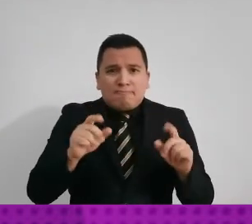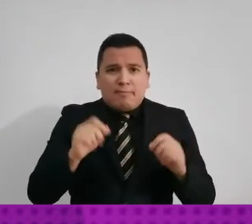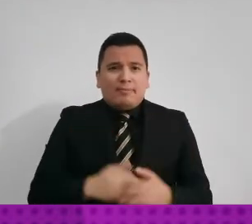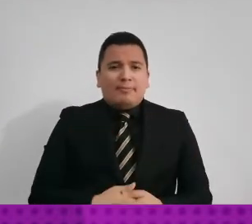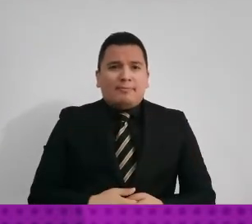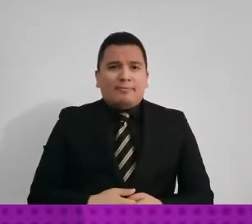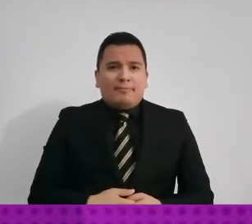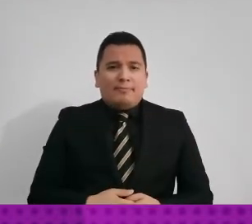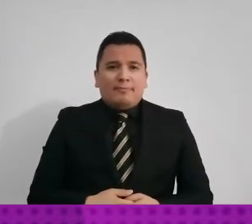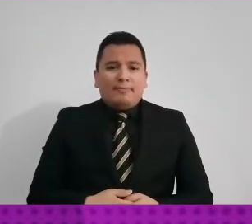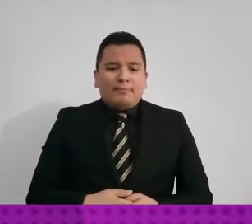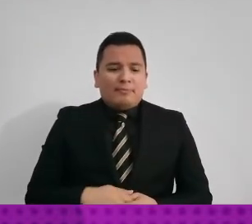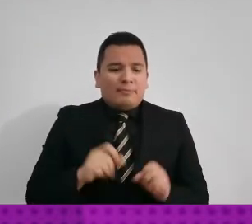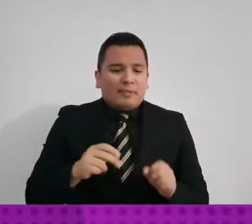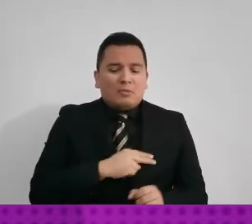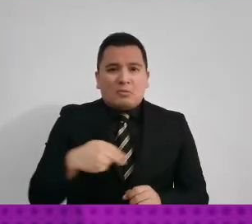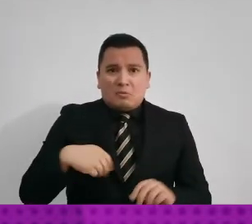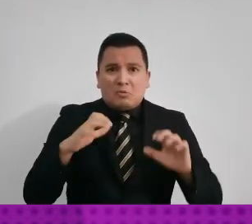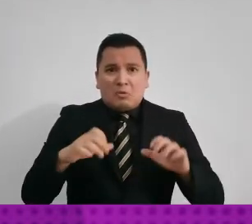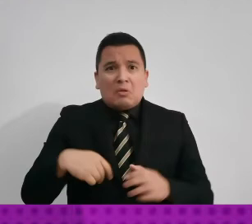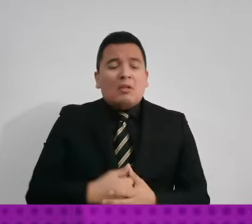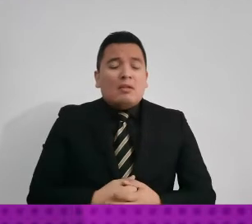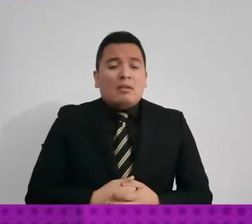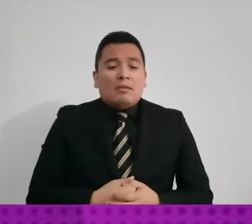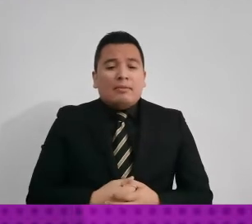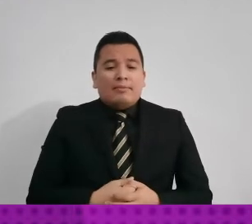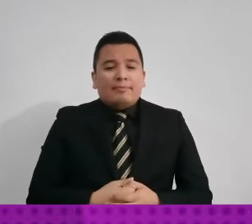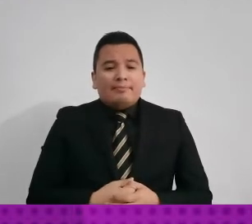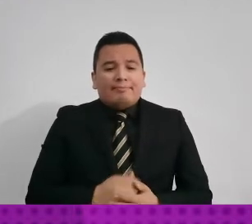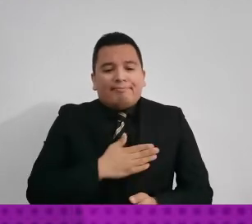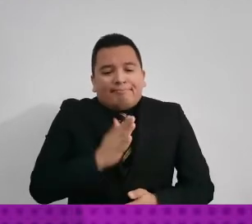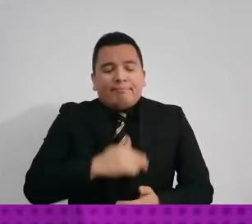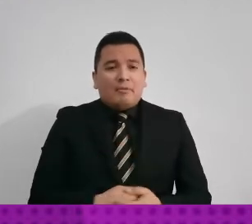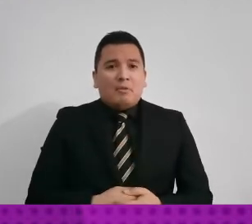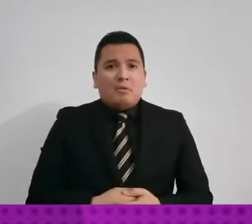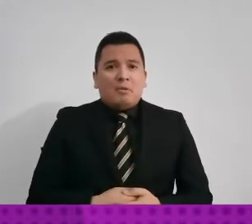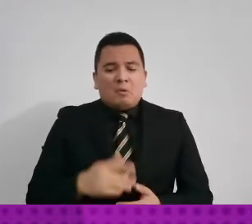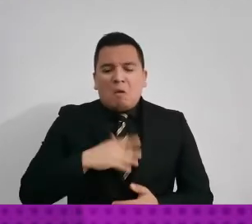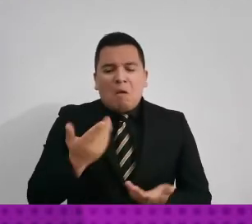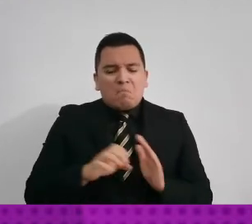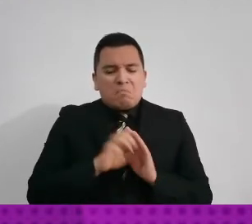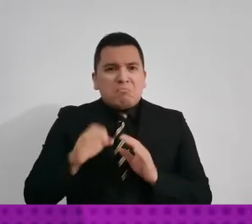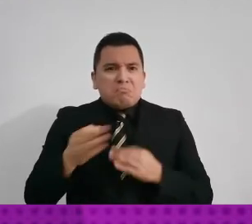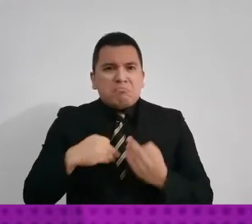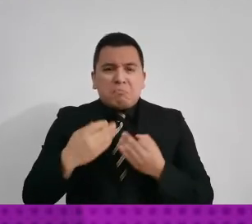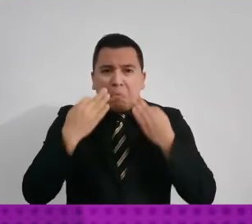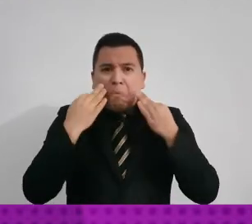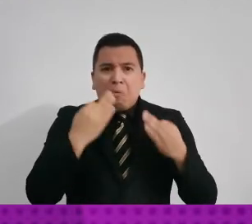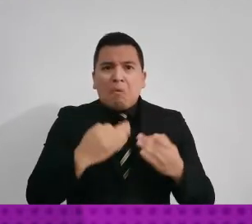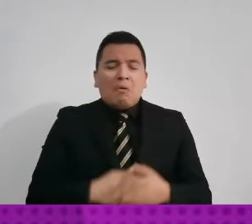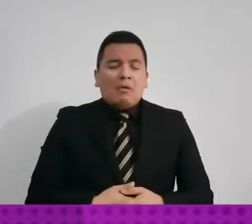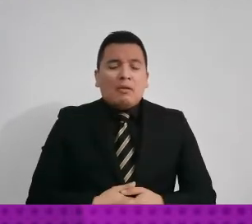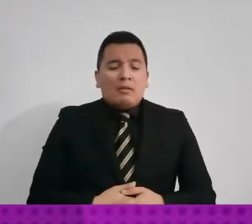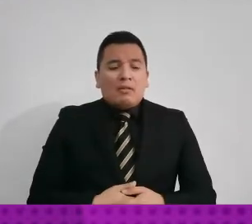puedan replicar o al menos basarse en las medidas que Coahuila, que bueno, pues está reconocido como un ejemplo a